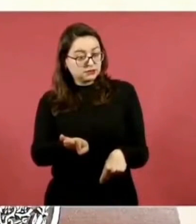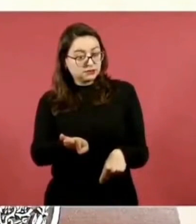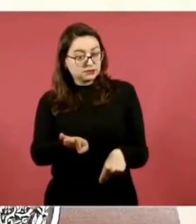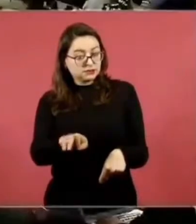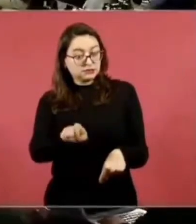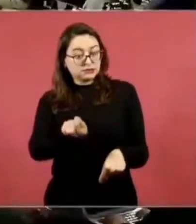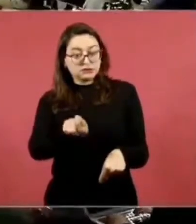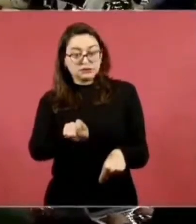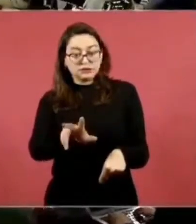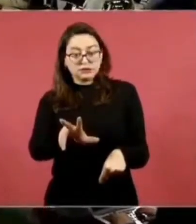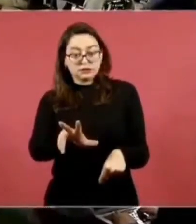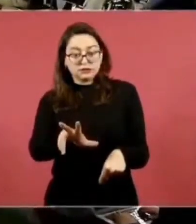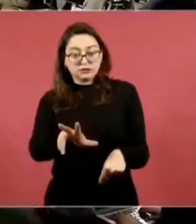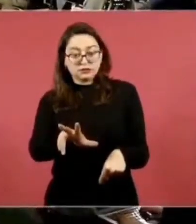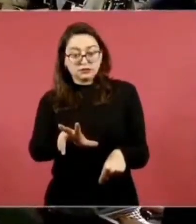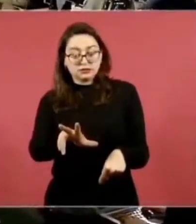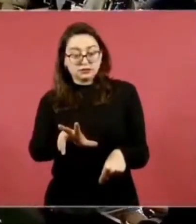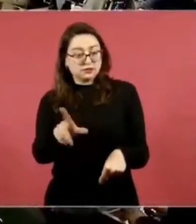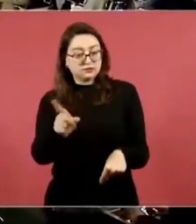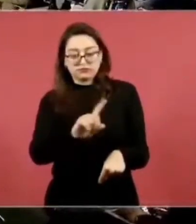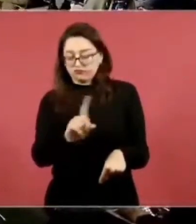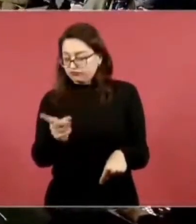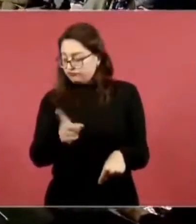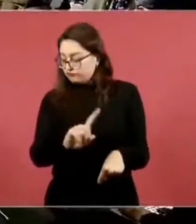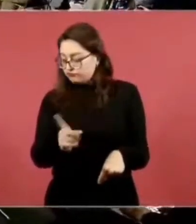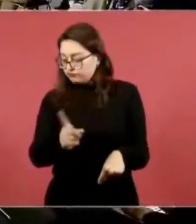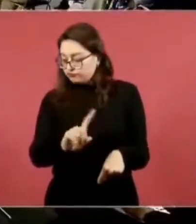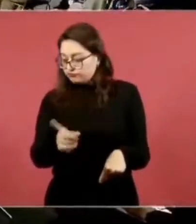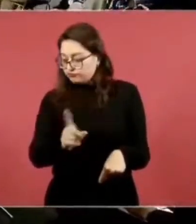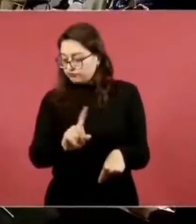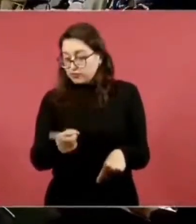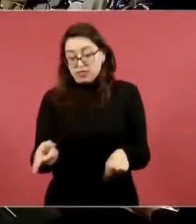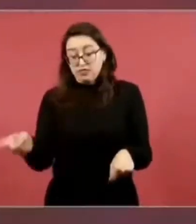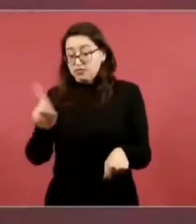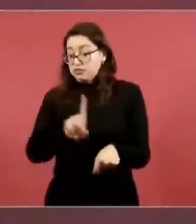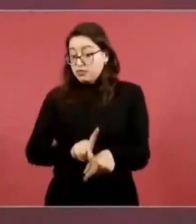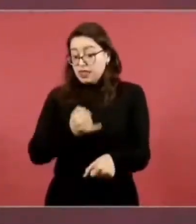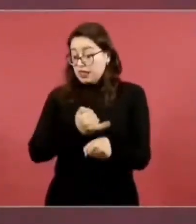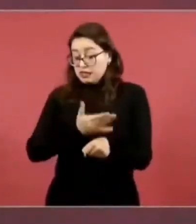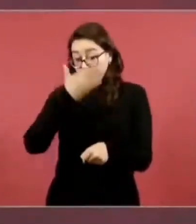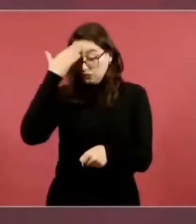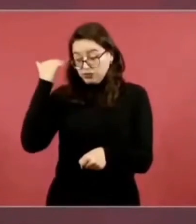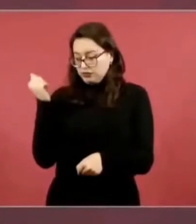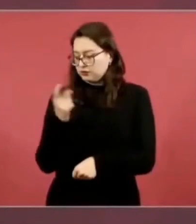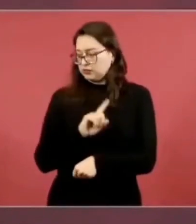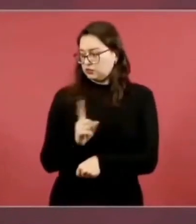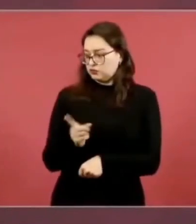28. No, ese día no, es de los inocentes, ese día no.